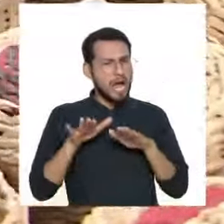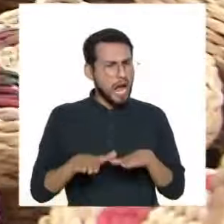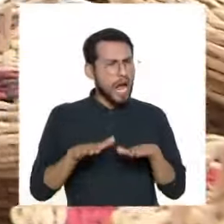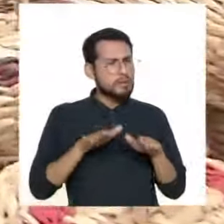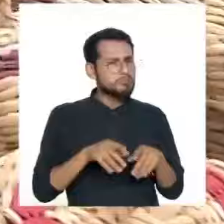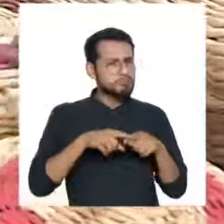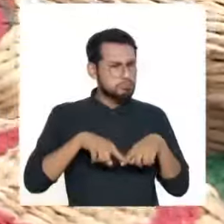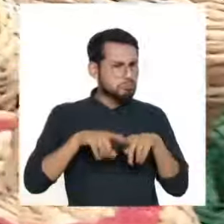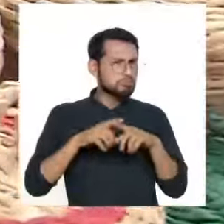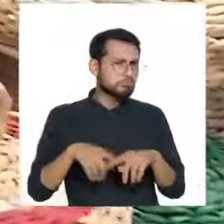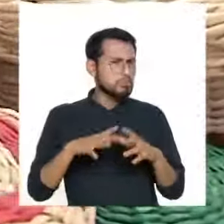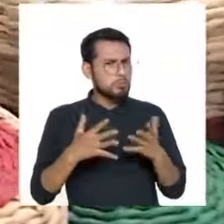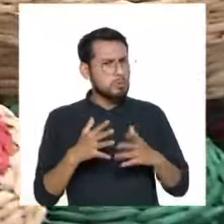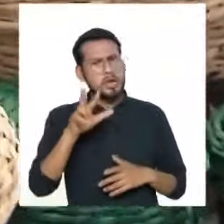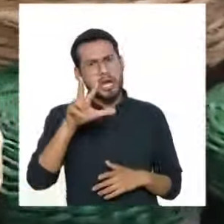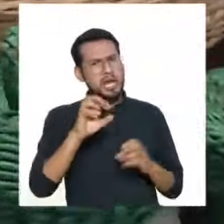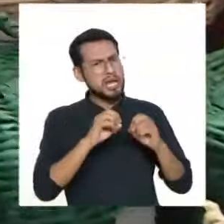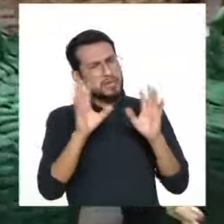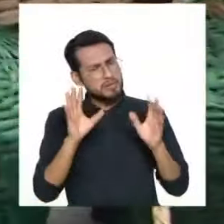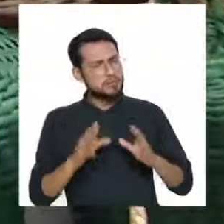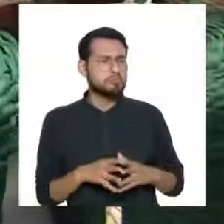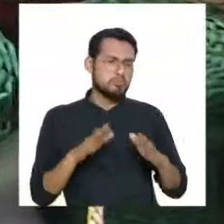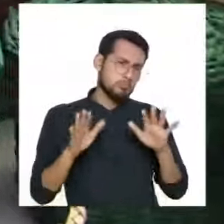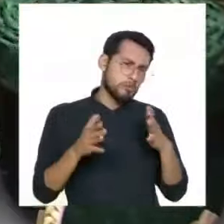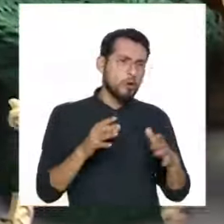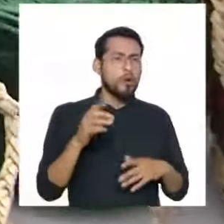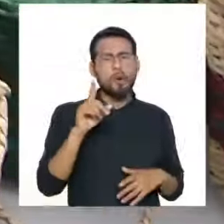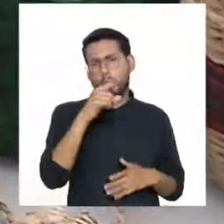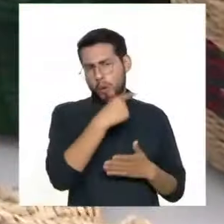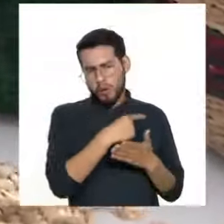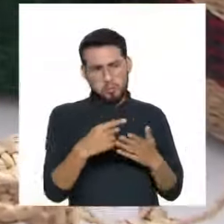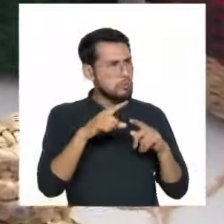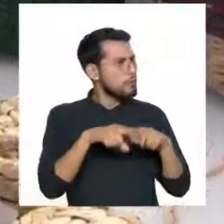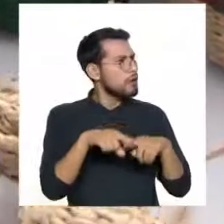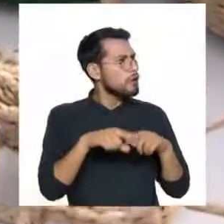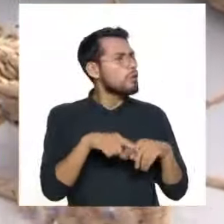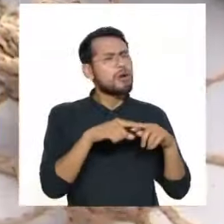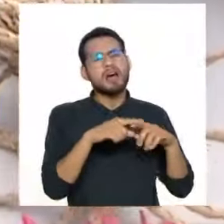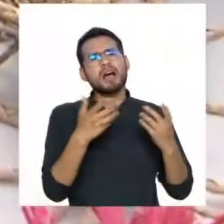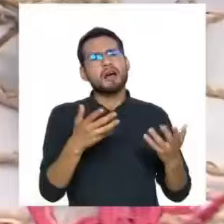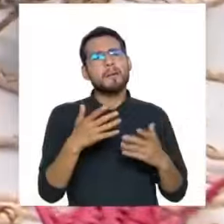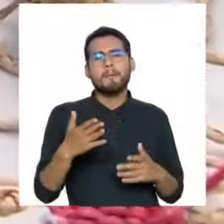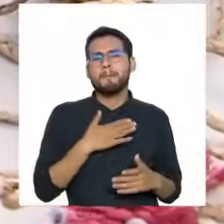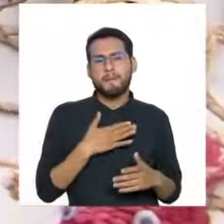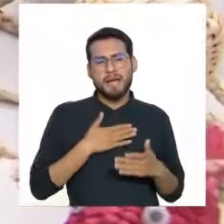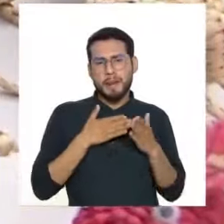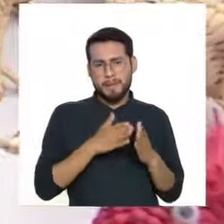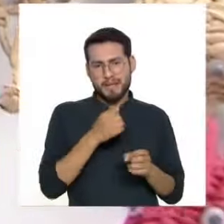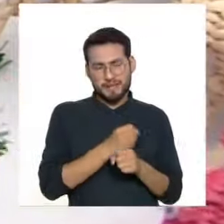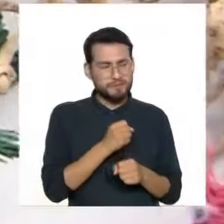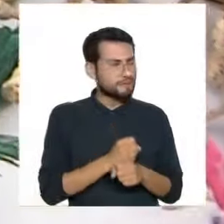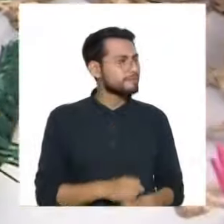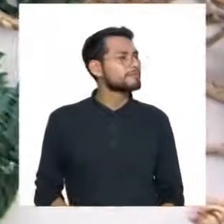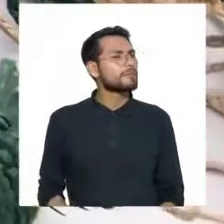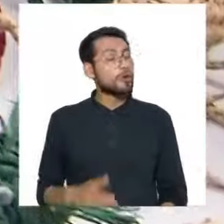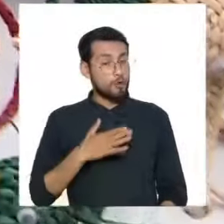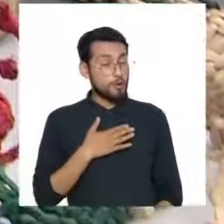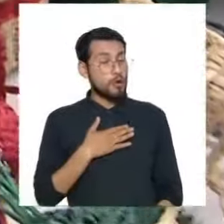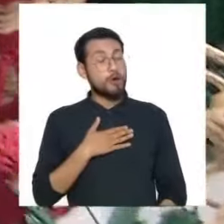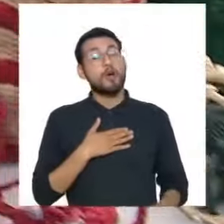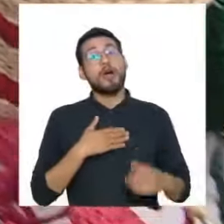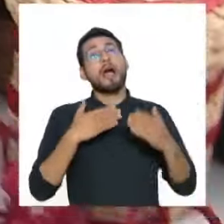yo por ejemplo puede ser TR días como puede ser una semana depende mi manera de trabajo Yo le doy